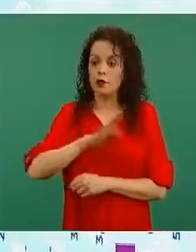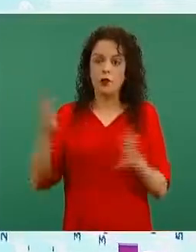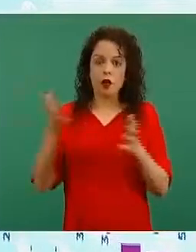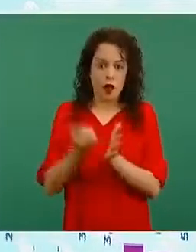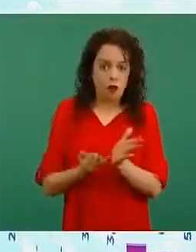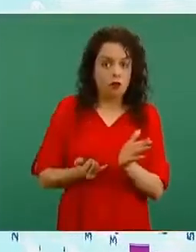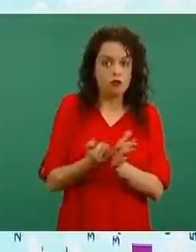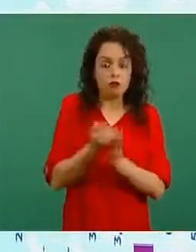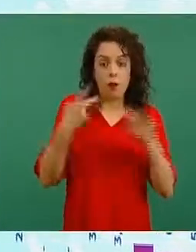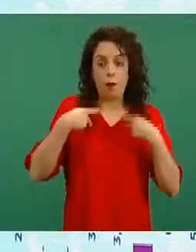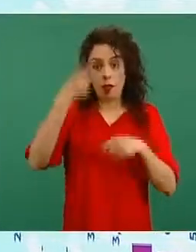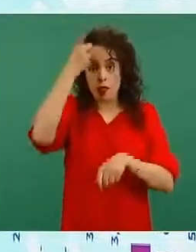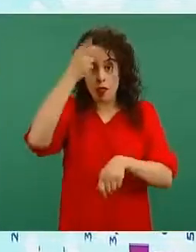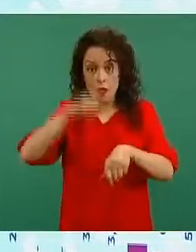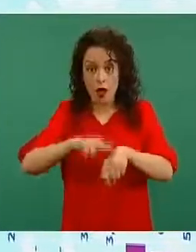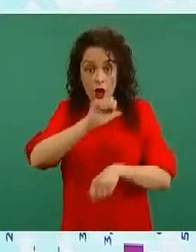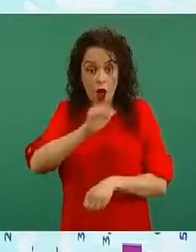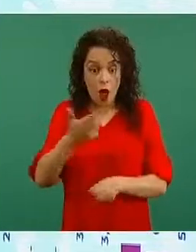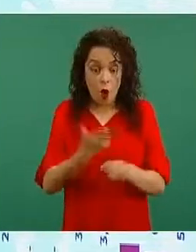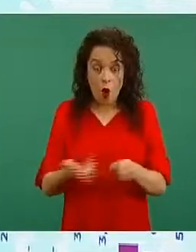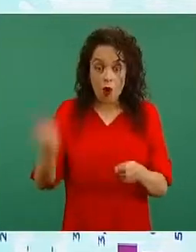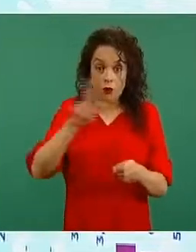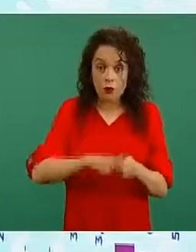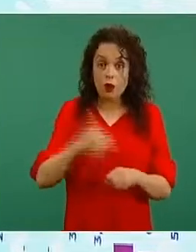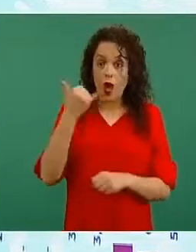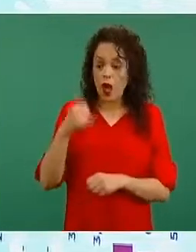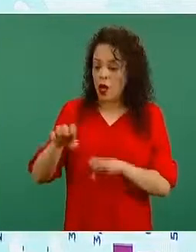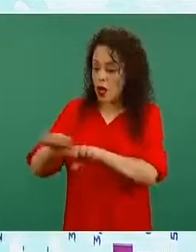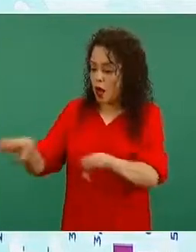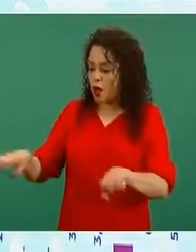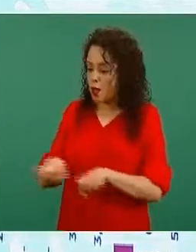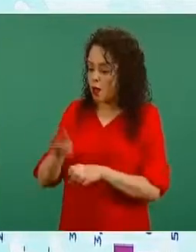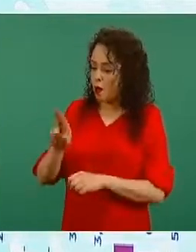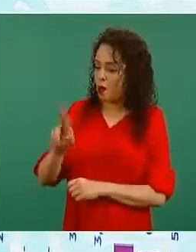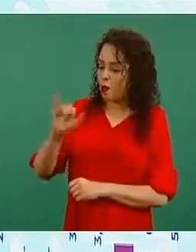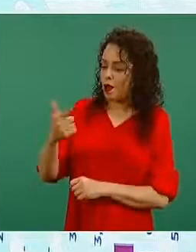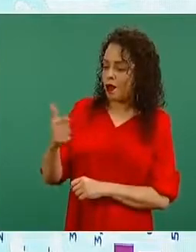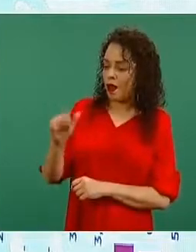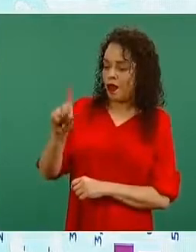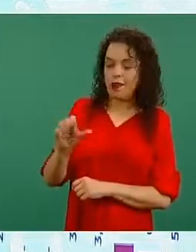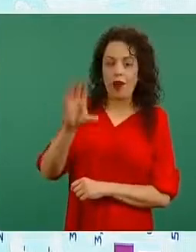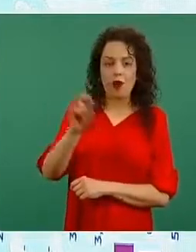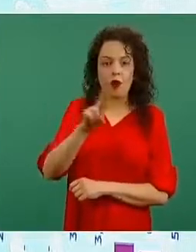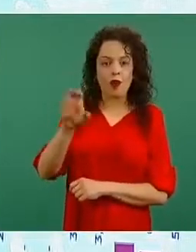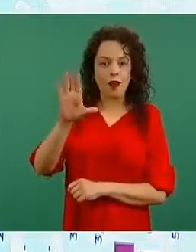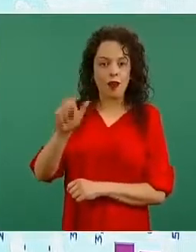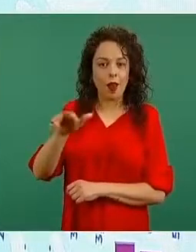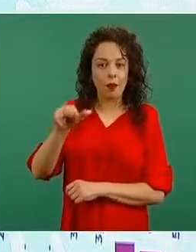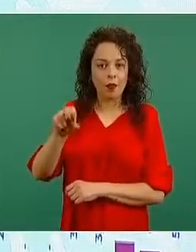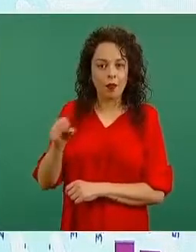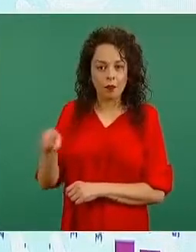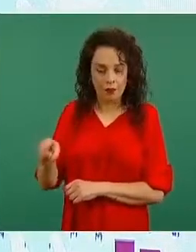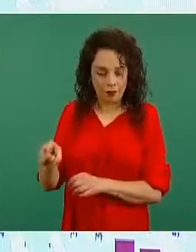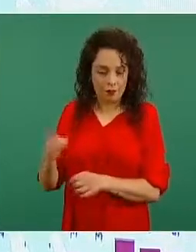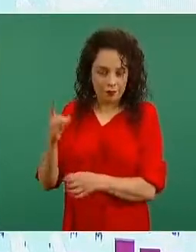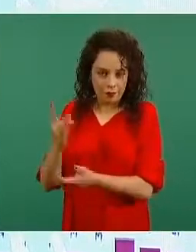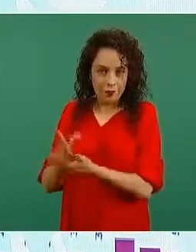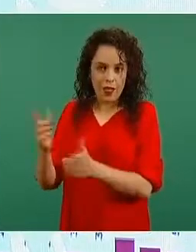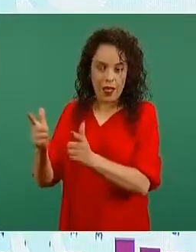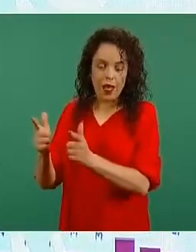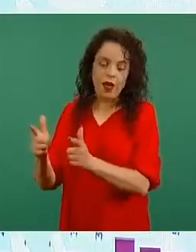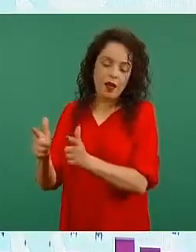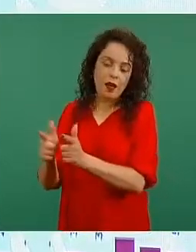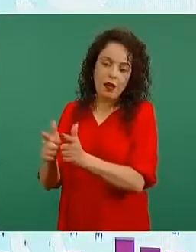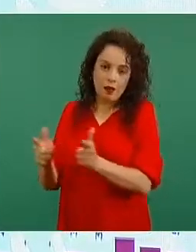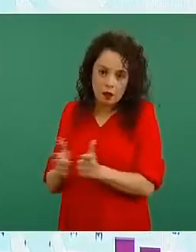directoras de los hospitales y las brigadas Correcaminos, estas unidades operativas de 12 personas, coordinadas por